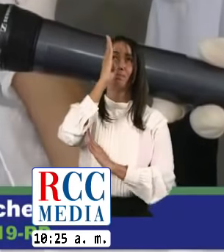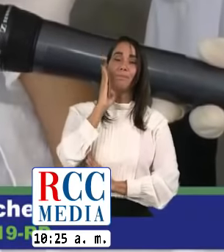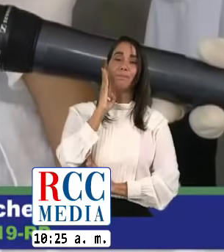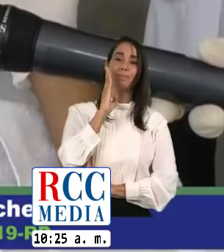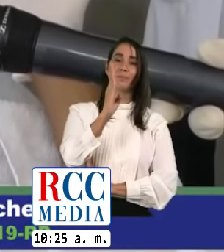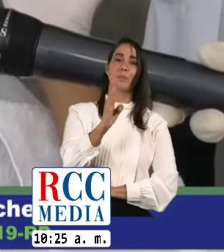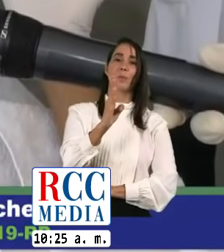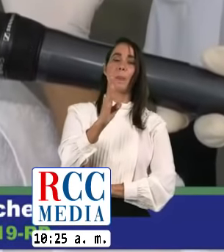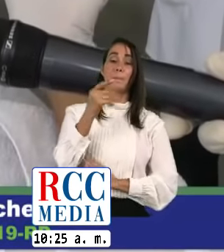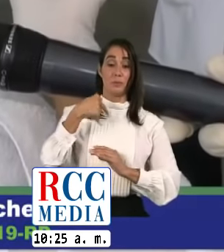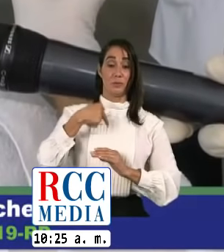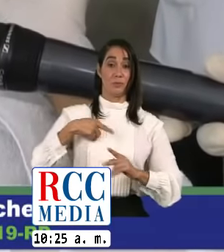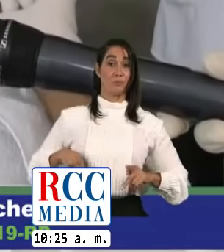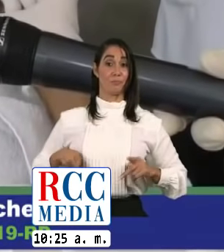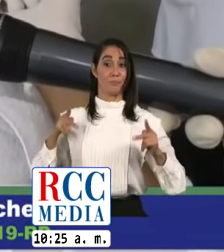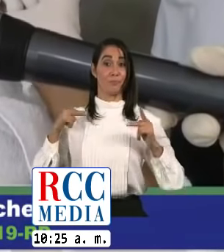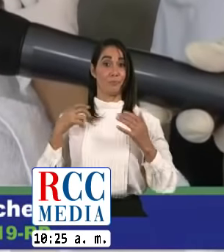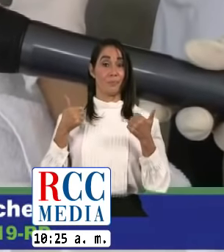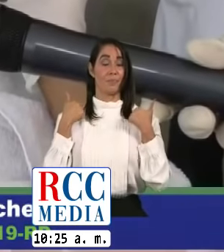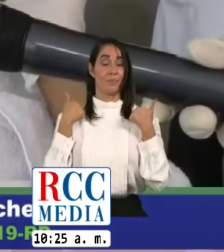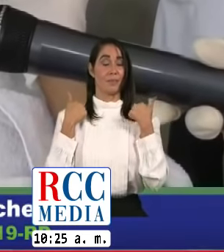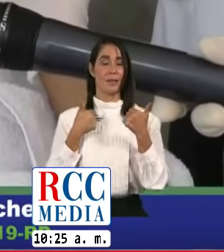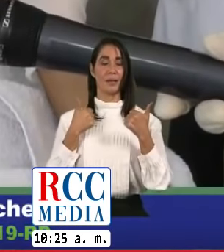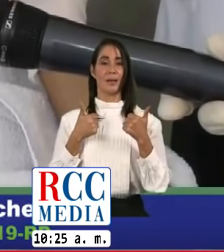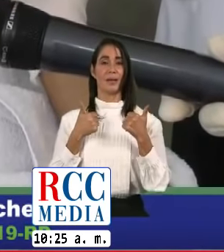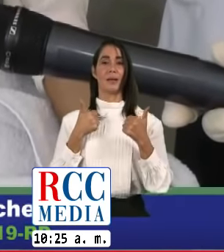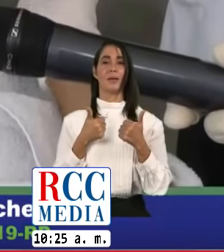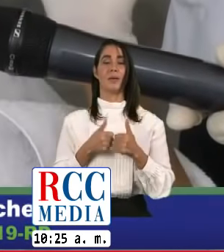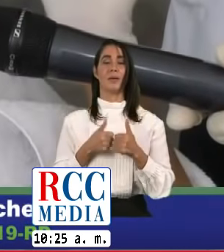por estar viva y estar